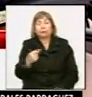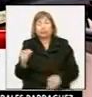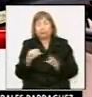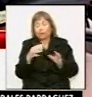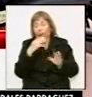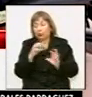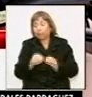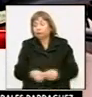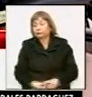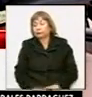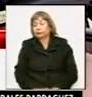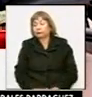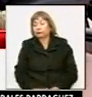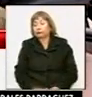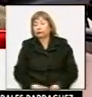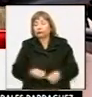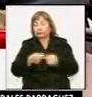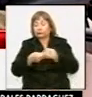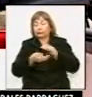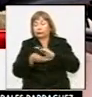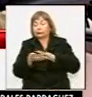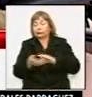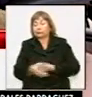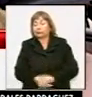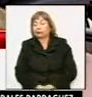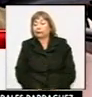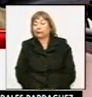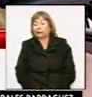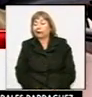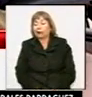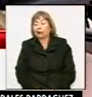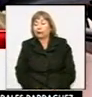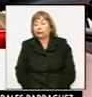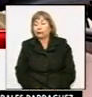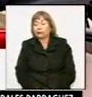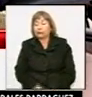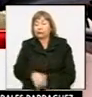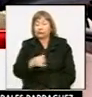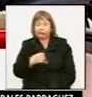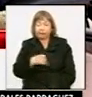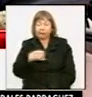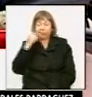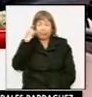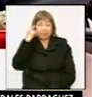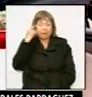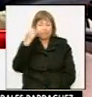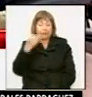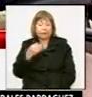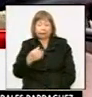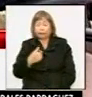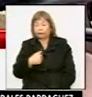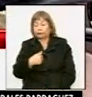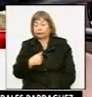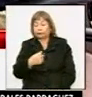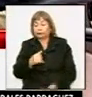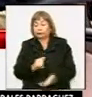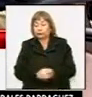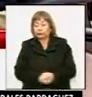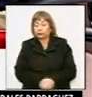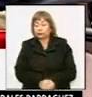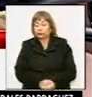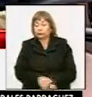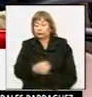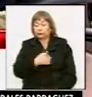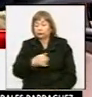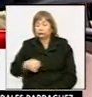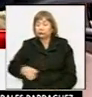acciones para luchar contra esta corrupción. Y yo considero que, presidente, que el presidente